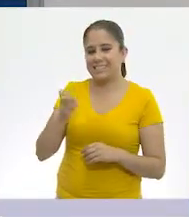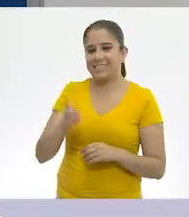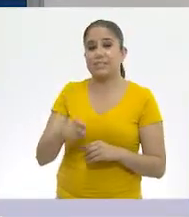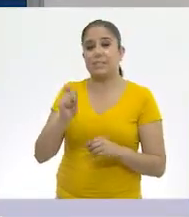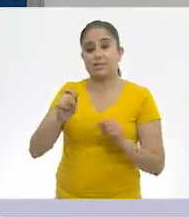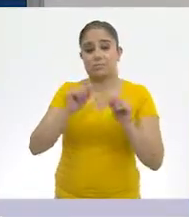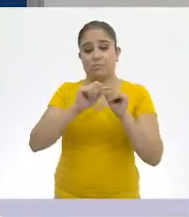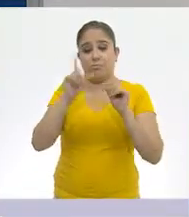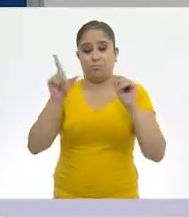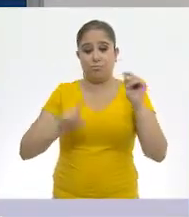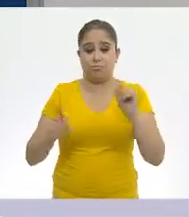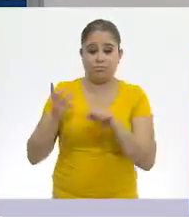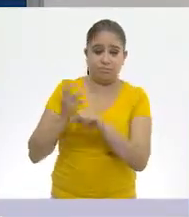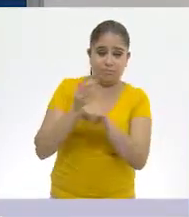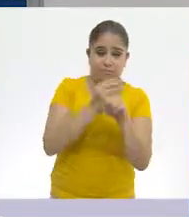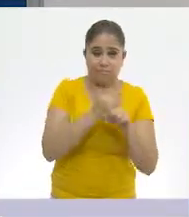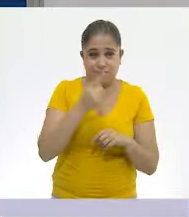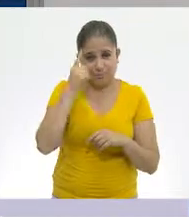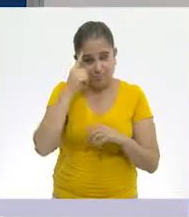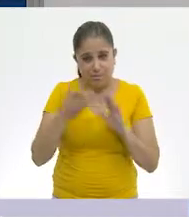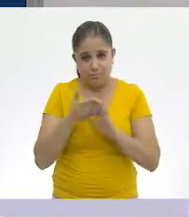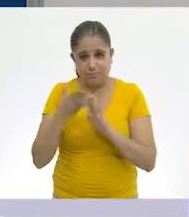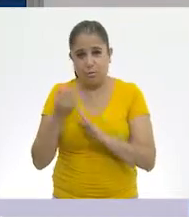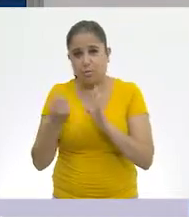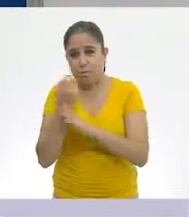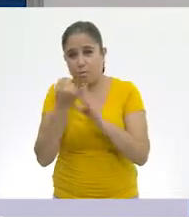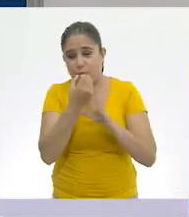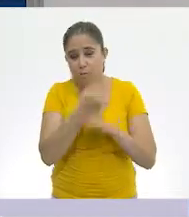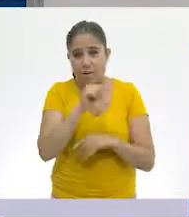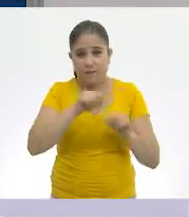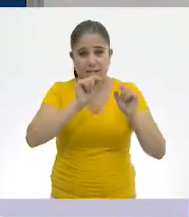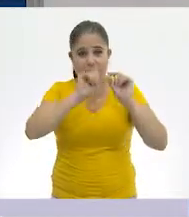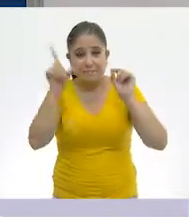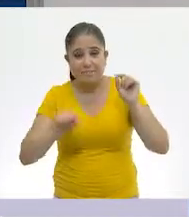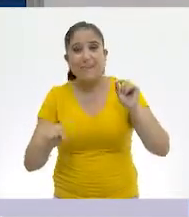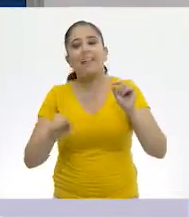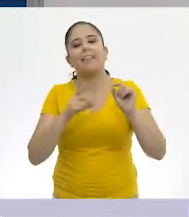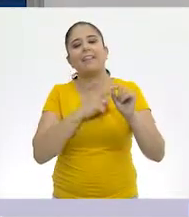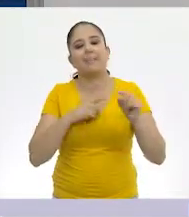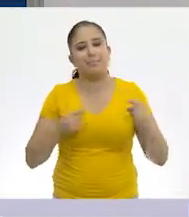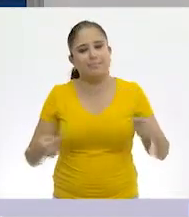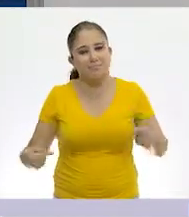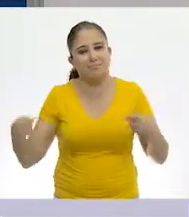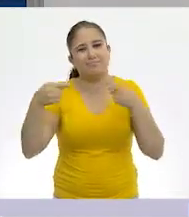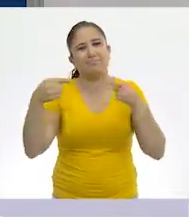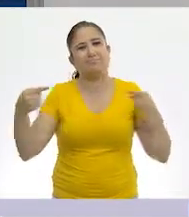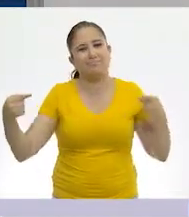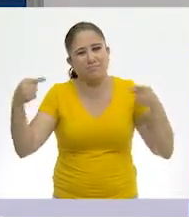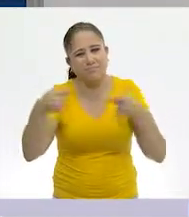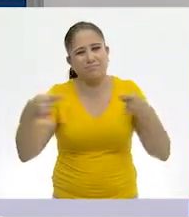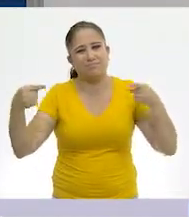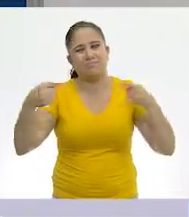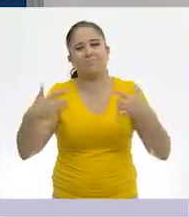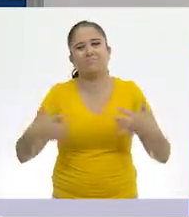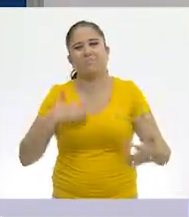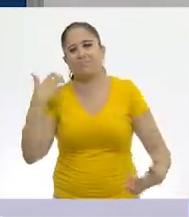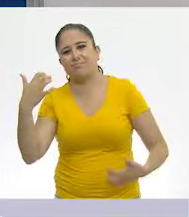República restaurada, tanto el gobierno de Juárez como el de Lerdo tuvieron que enfrentarse constantemente con levantamientos militares en